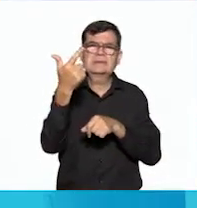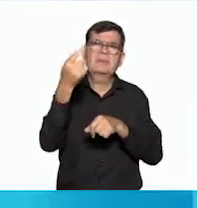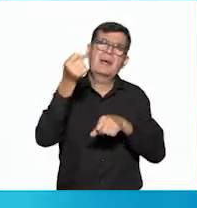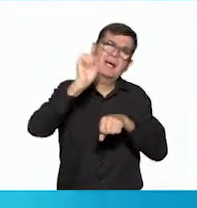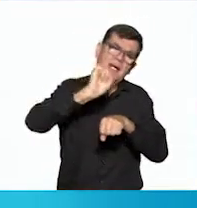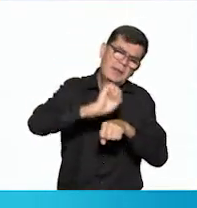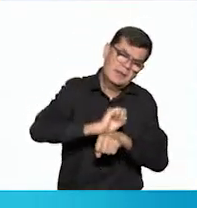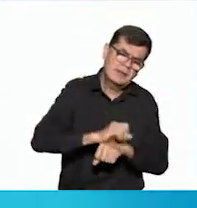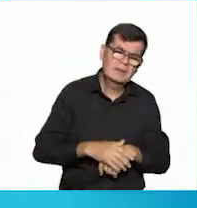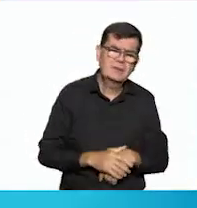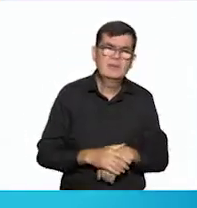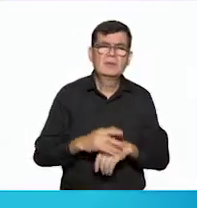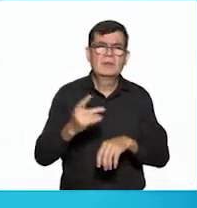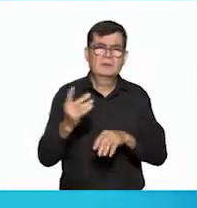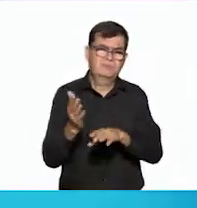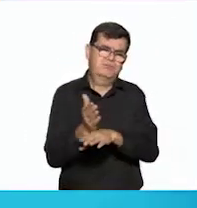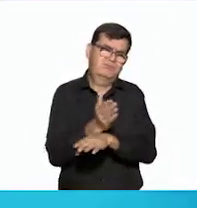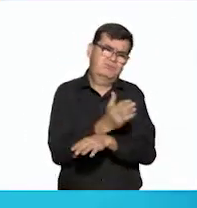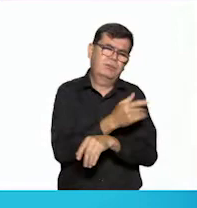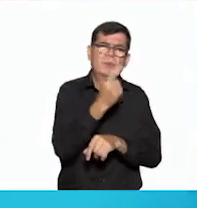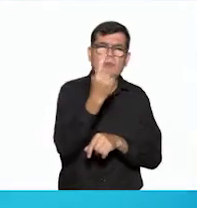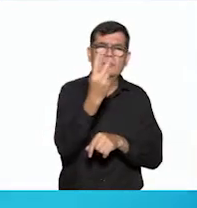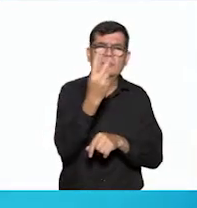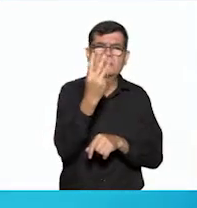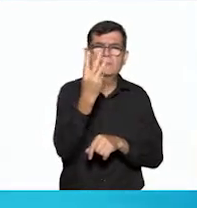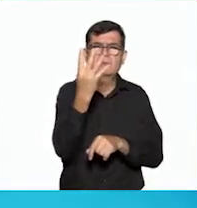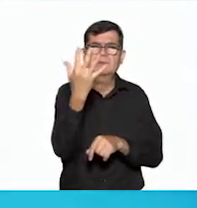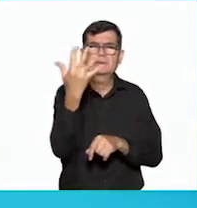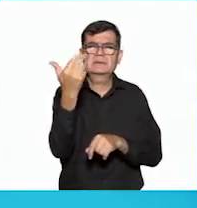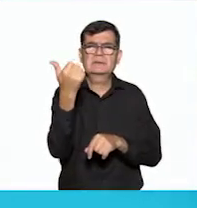1, 2, 3, 4, 5, 6, 7 semanas. Pasaron